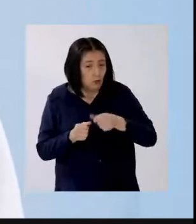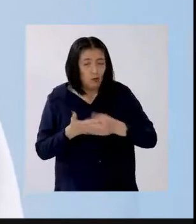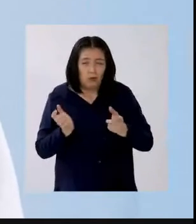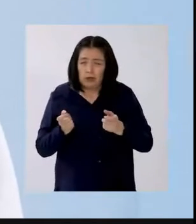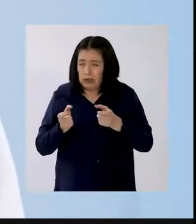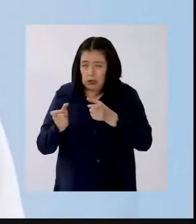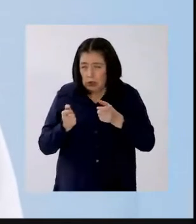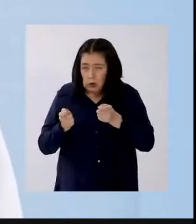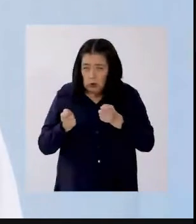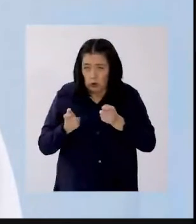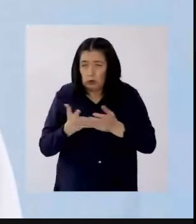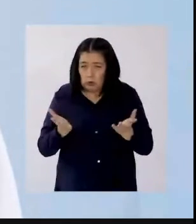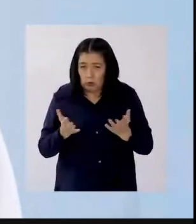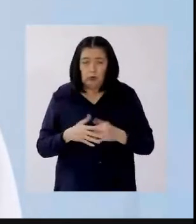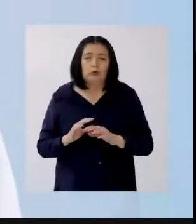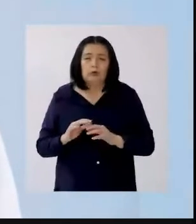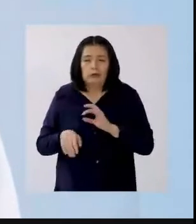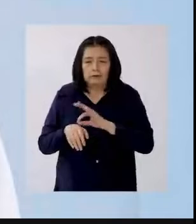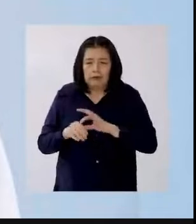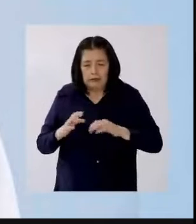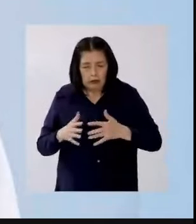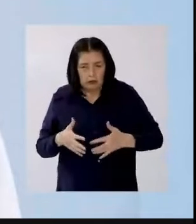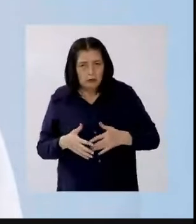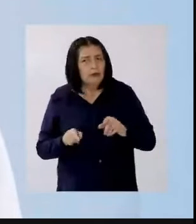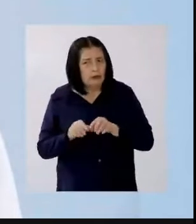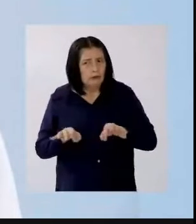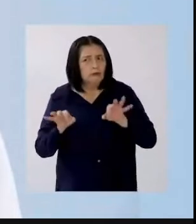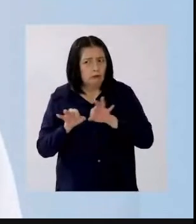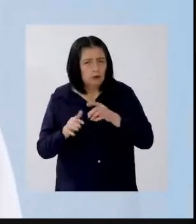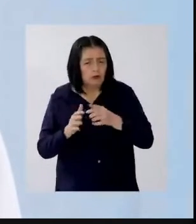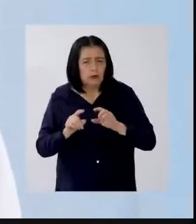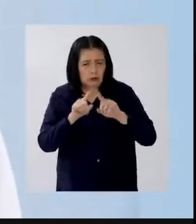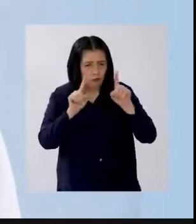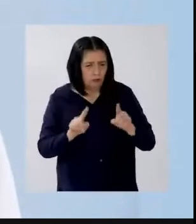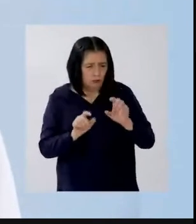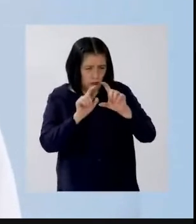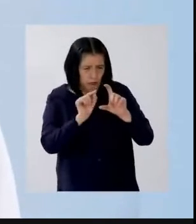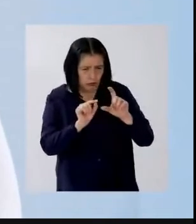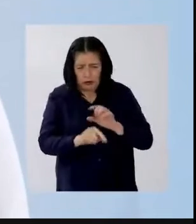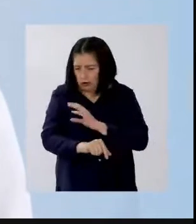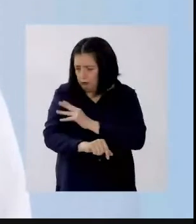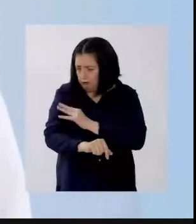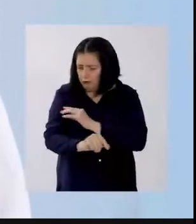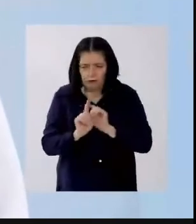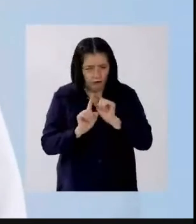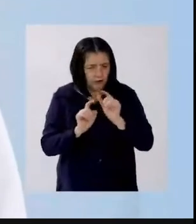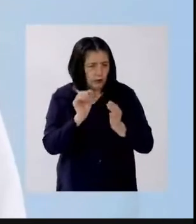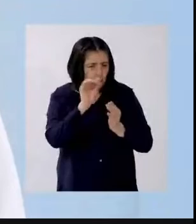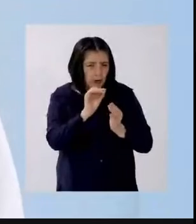controles prenatales es importante que te midan y registren en tu carnet la presión arterial. Si no lo